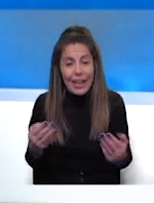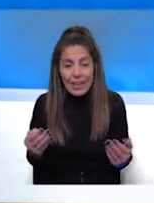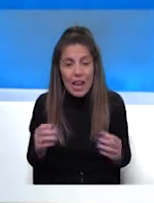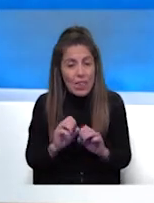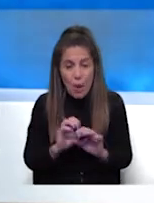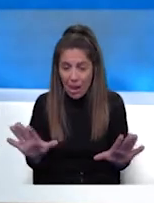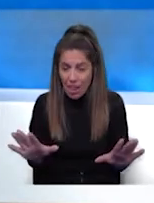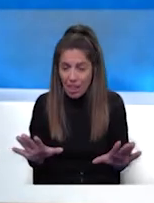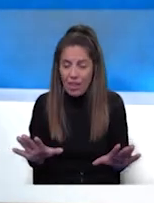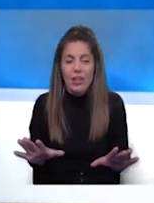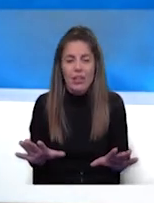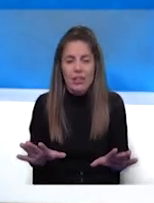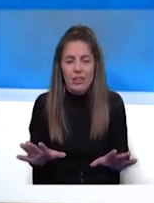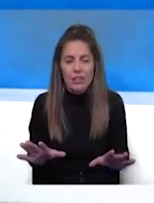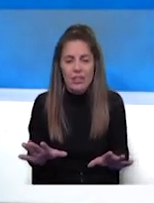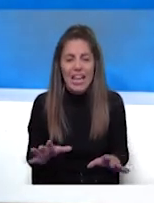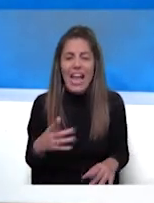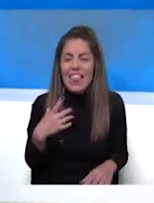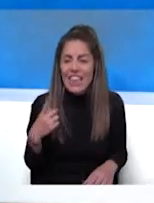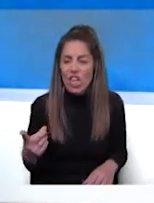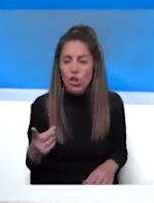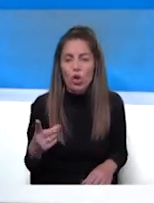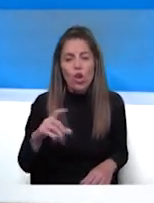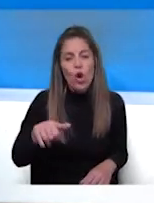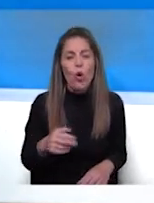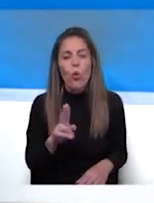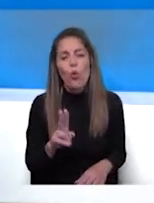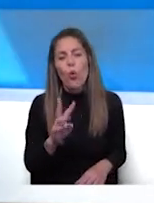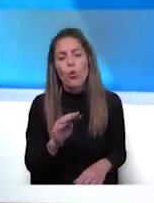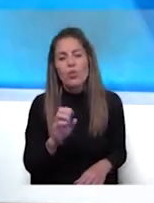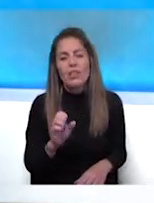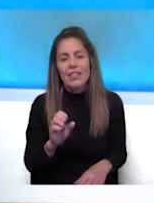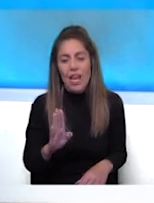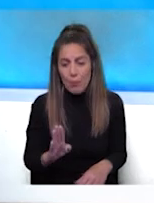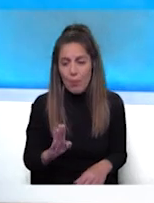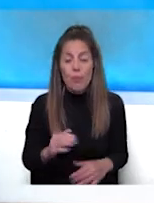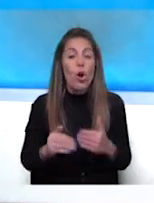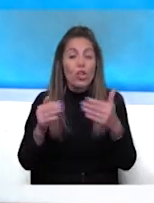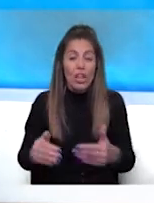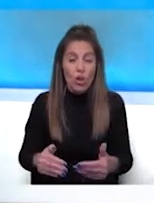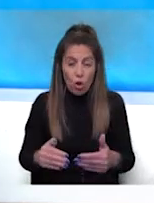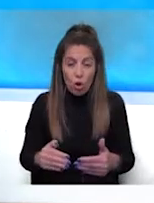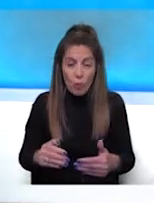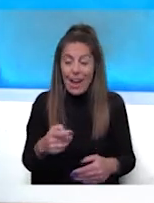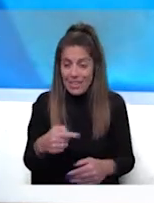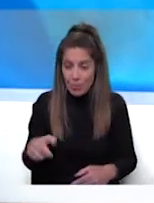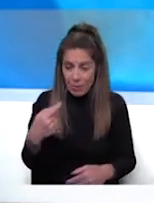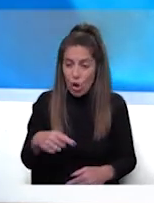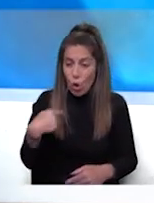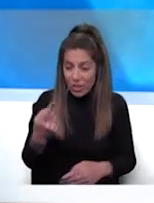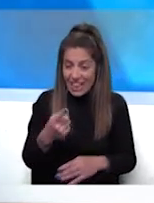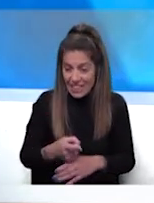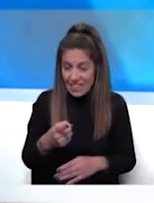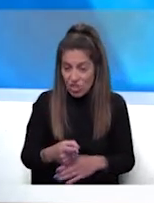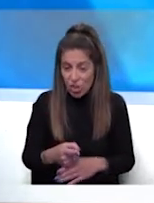desconfianza. El directorio de la JUTEP postergó para la semana que viene otra decisión que si